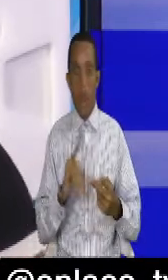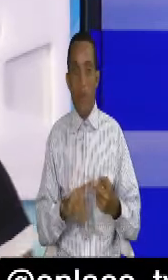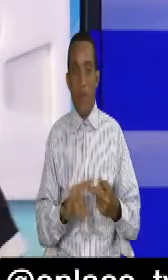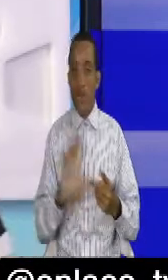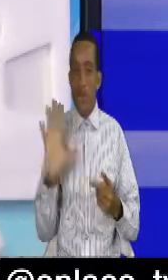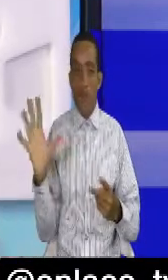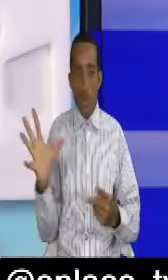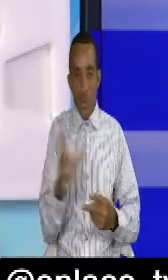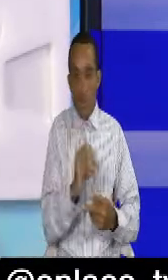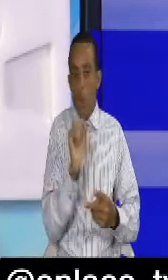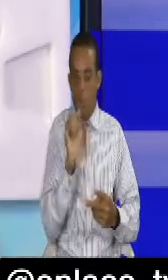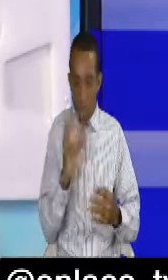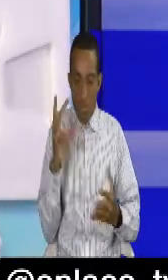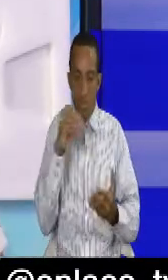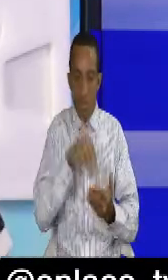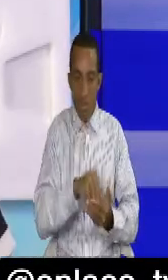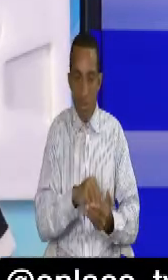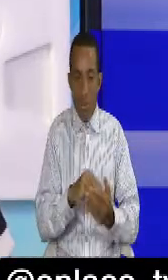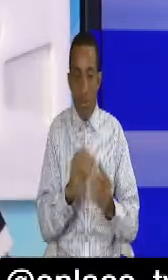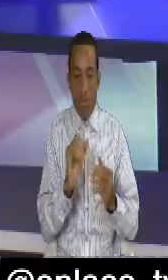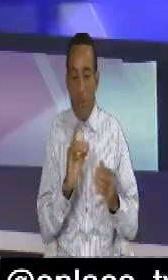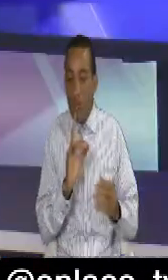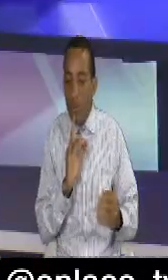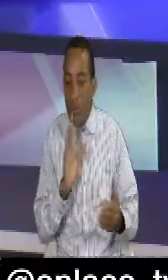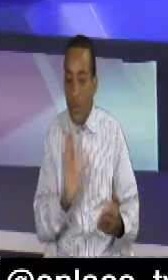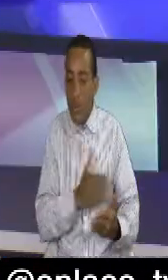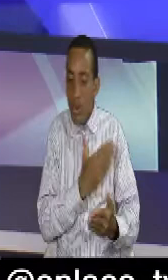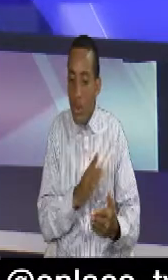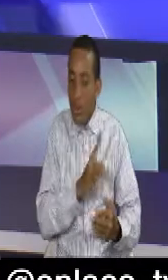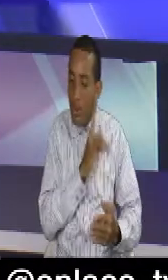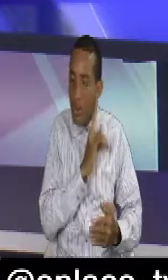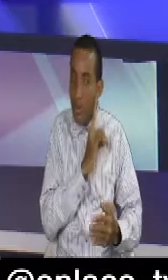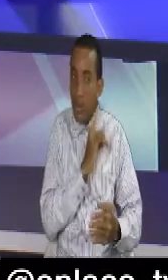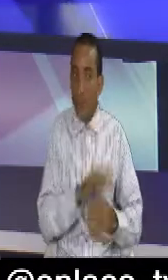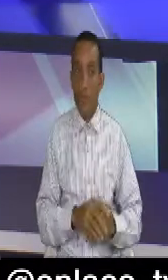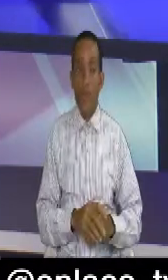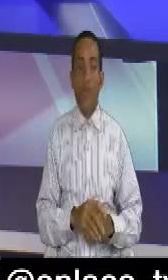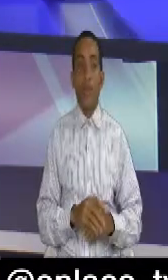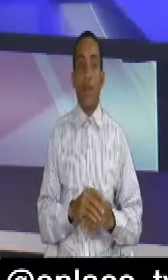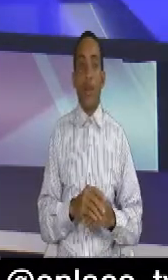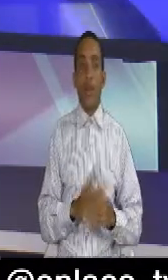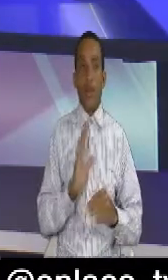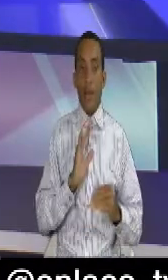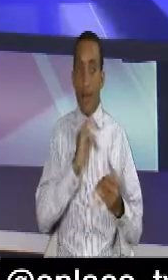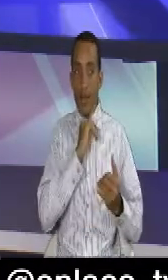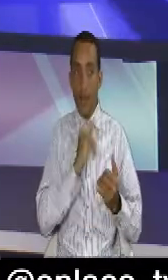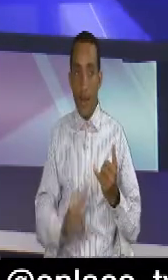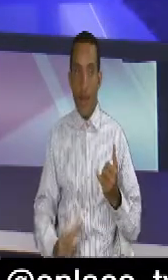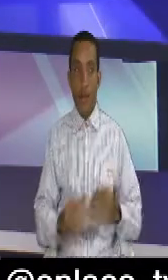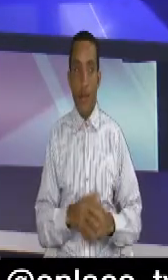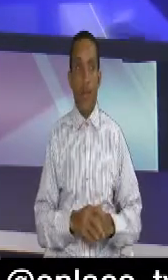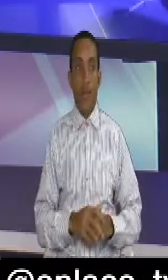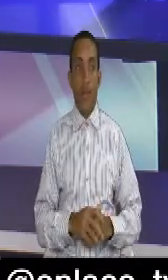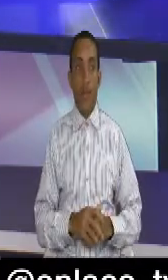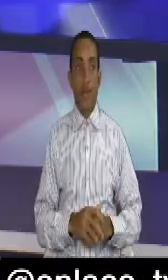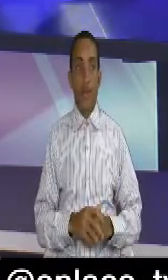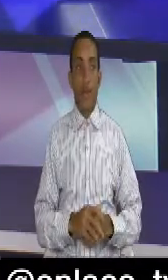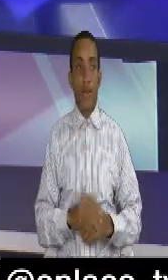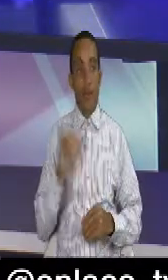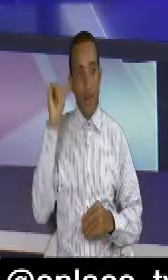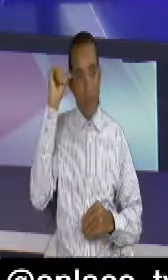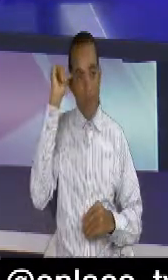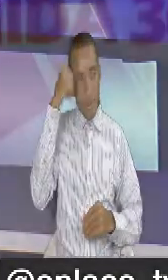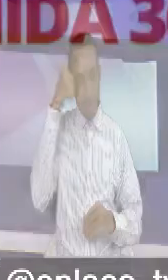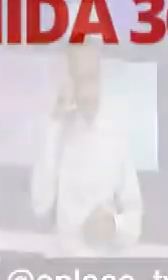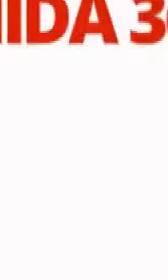y escuchar todas nuestras canciones. Bien, vamos a despedir con vallenato, pero antes de irnos les vamos a recordar, como